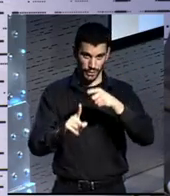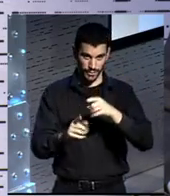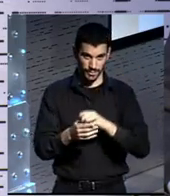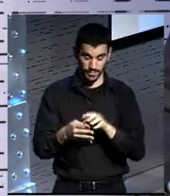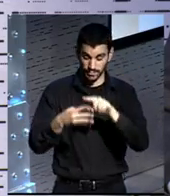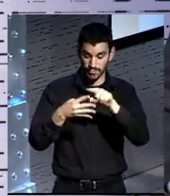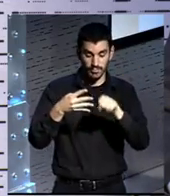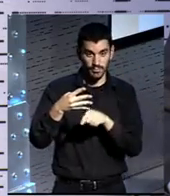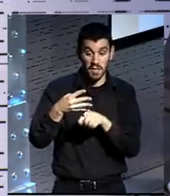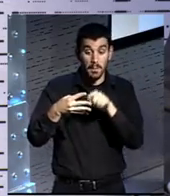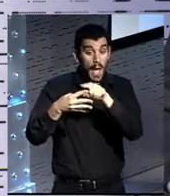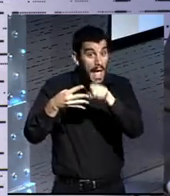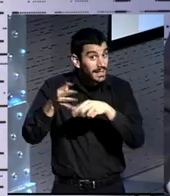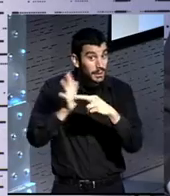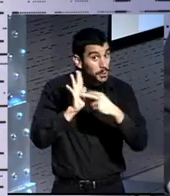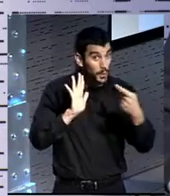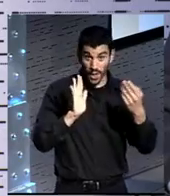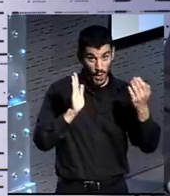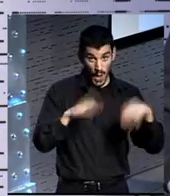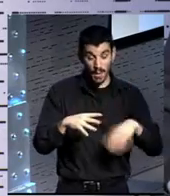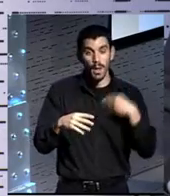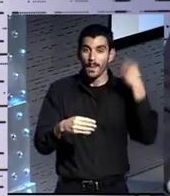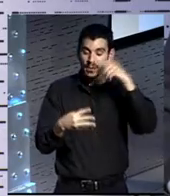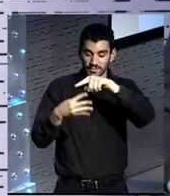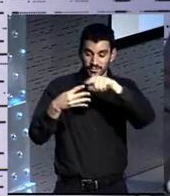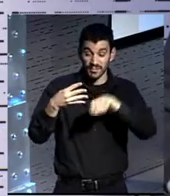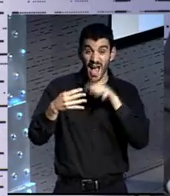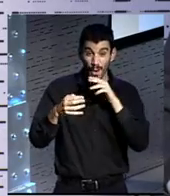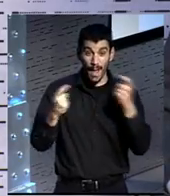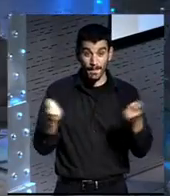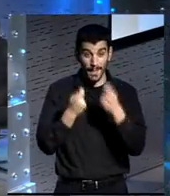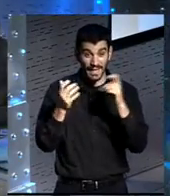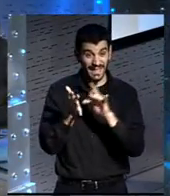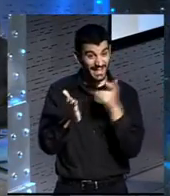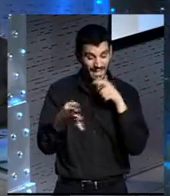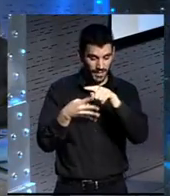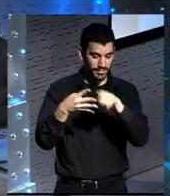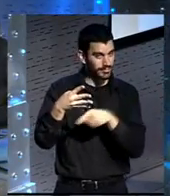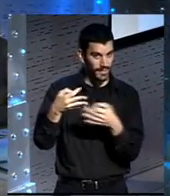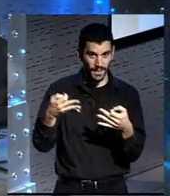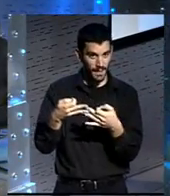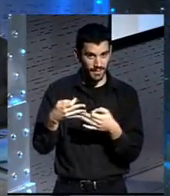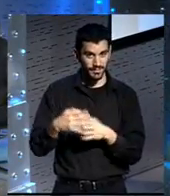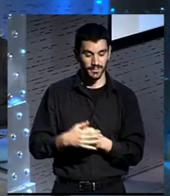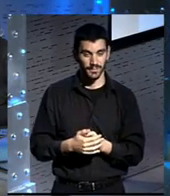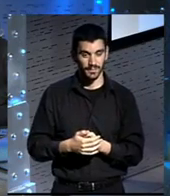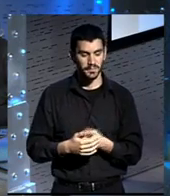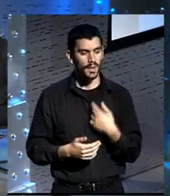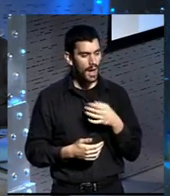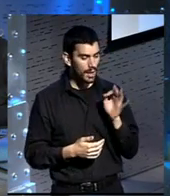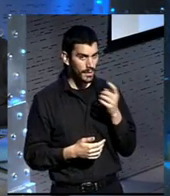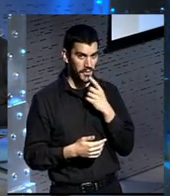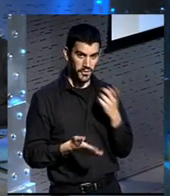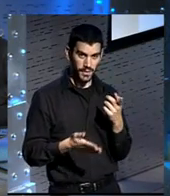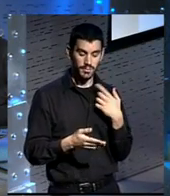no entra para nada la tecnología, pero creemos que son las bases del nuevo marketing digital. Esto es en lo que se refiere a la búsqueda de nuevos clientes a